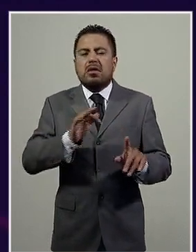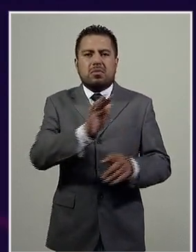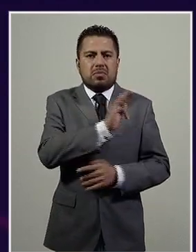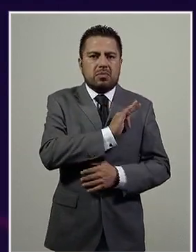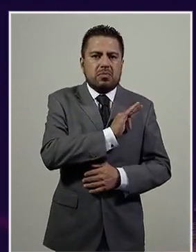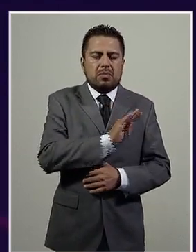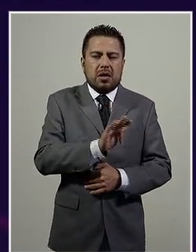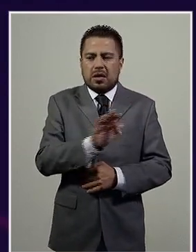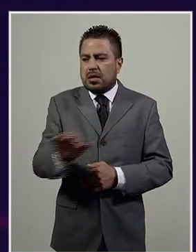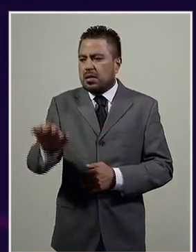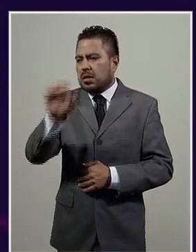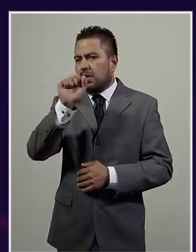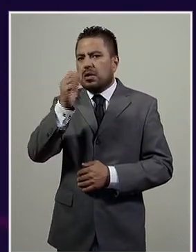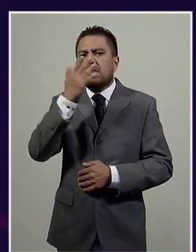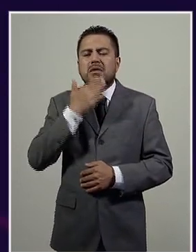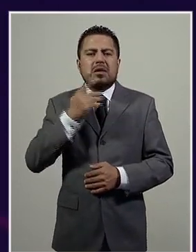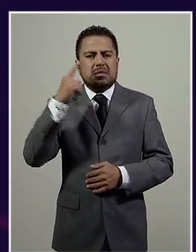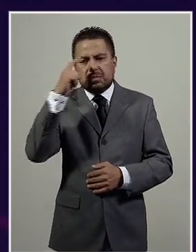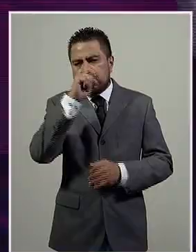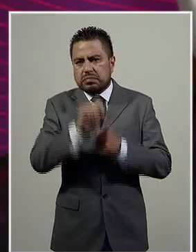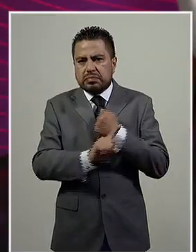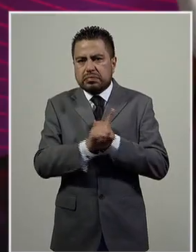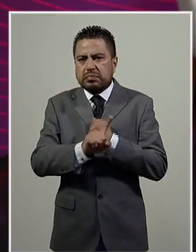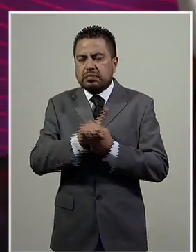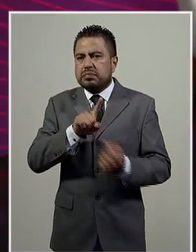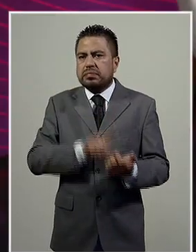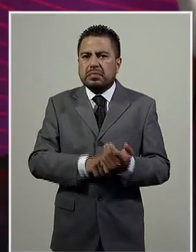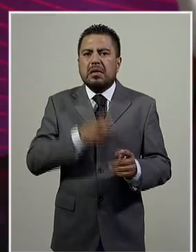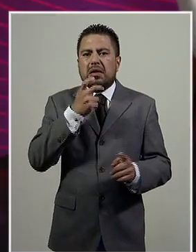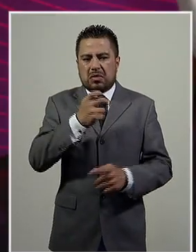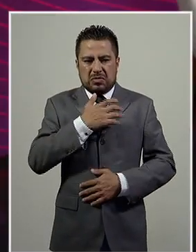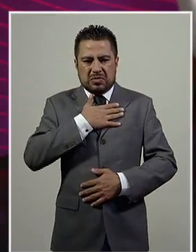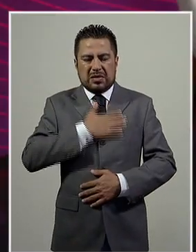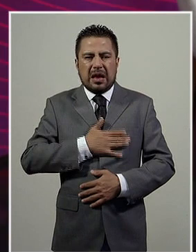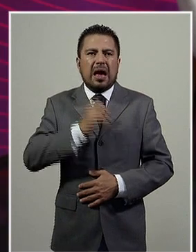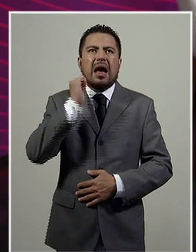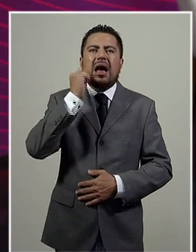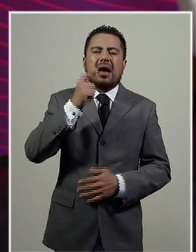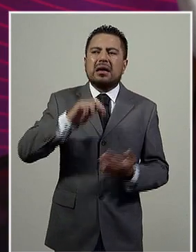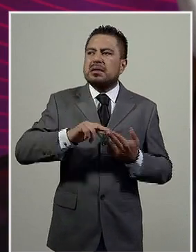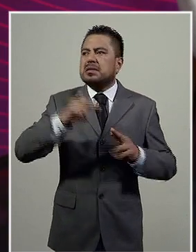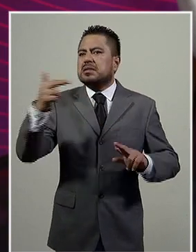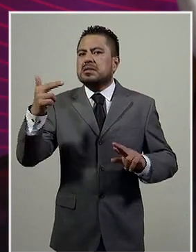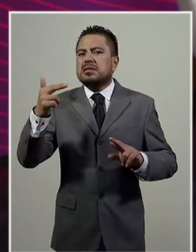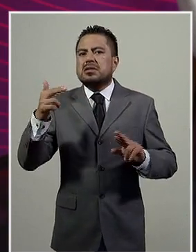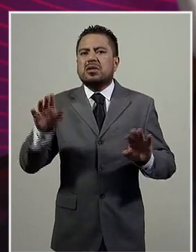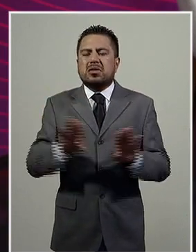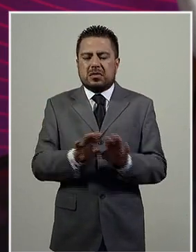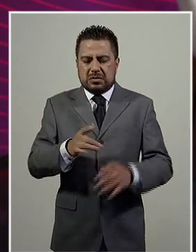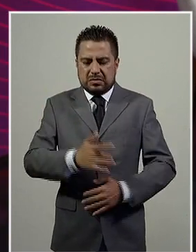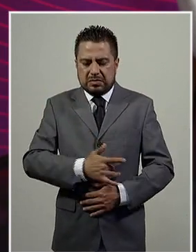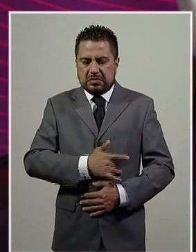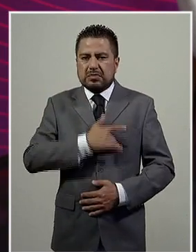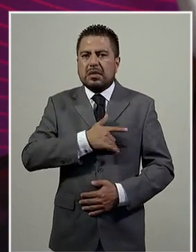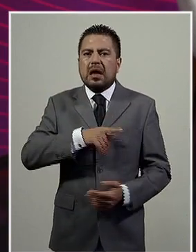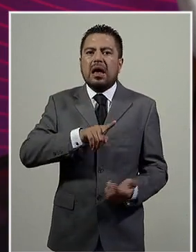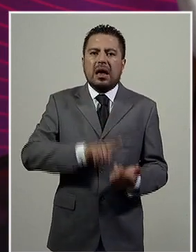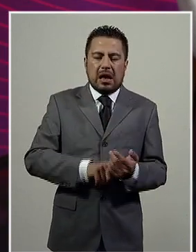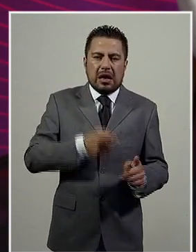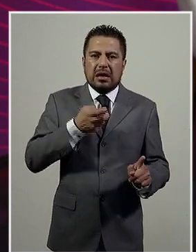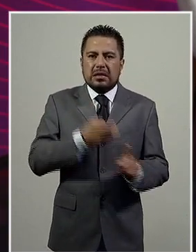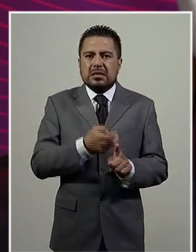pueda reflejar sin prejuicios. Justamente aquello que relacionarte con la esencia, ¿no?